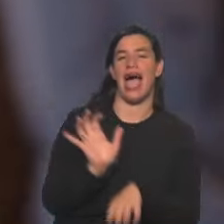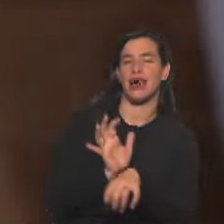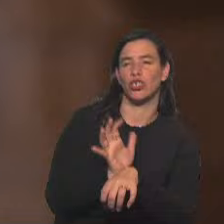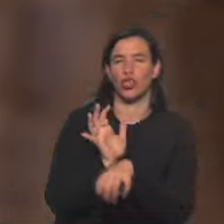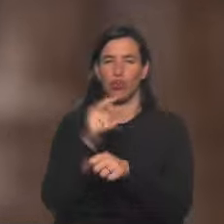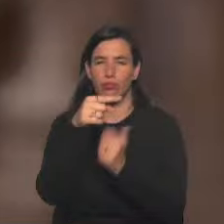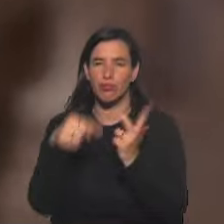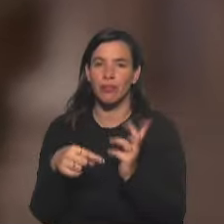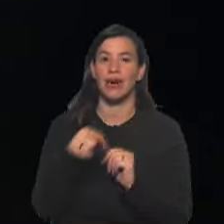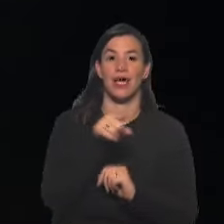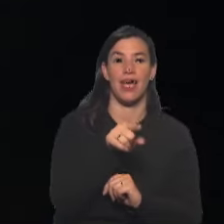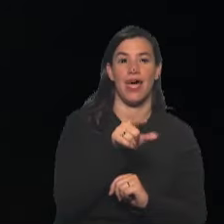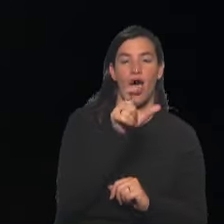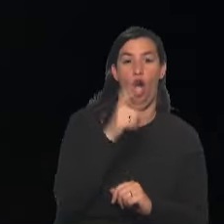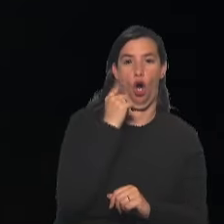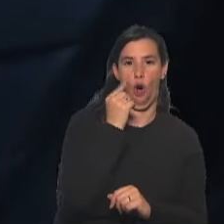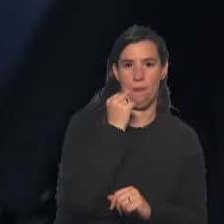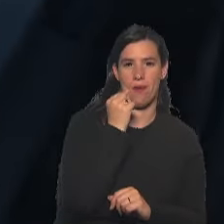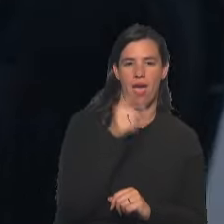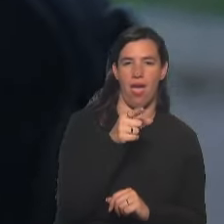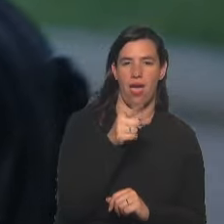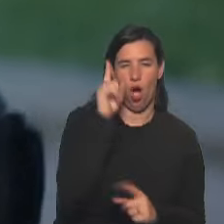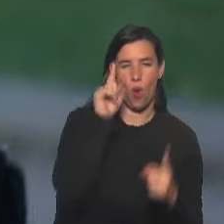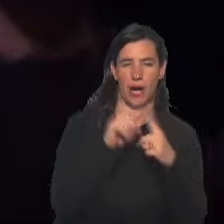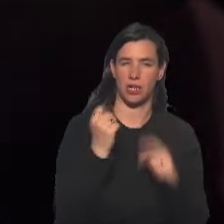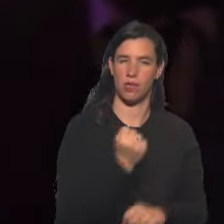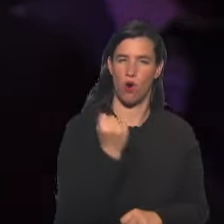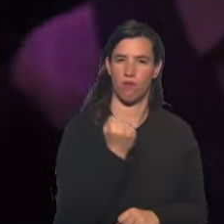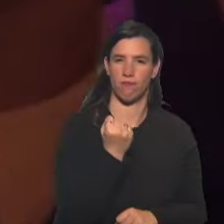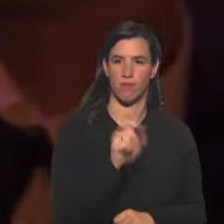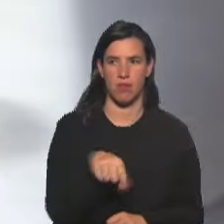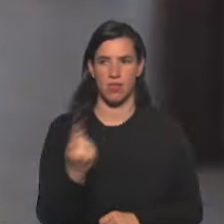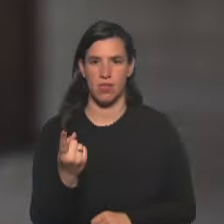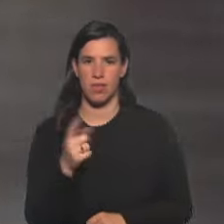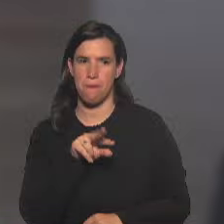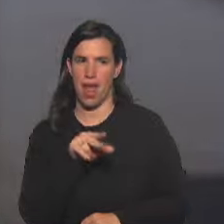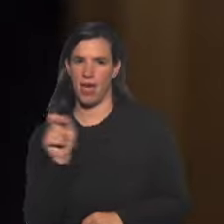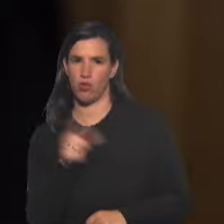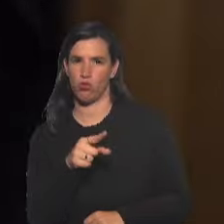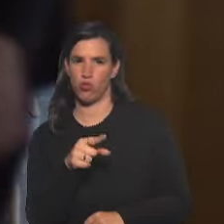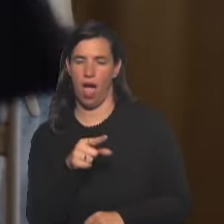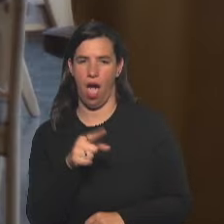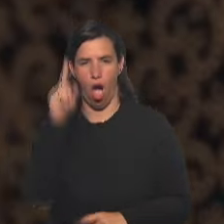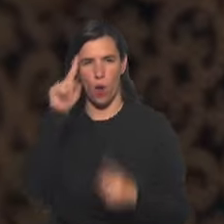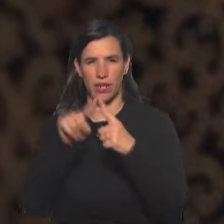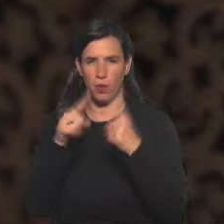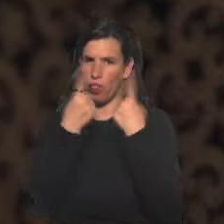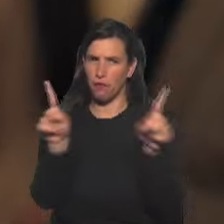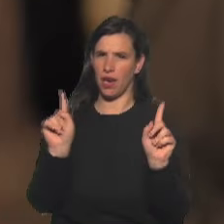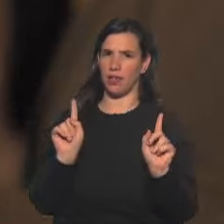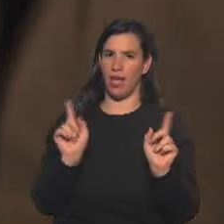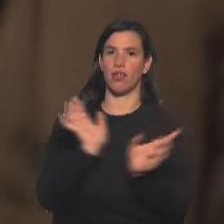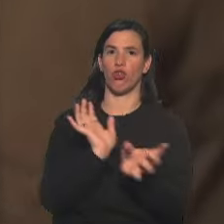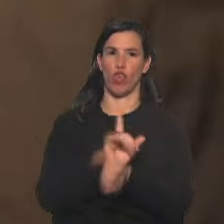su mujer en la ficción, que tiene otra, así que empieza una especie de lucha de poder. Y bueno, hay que